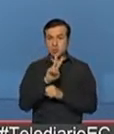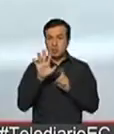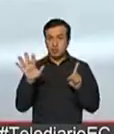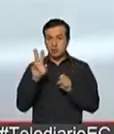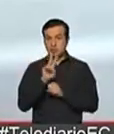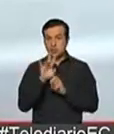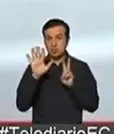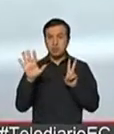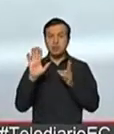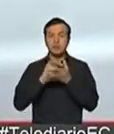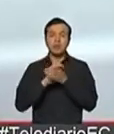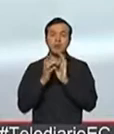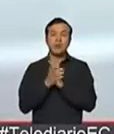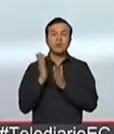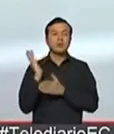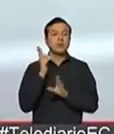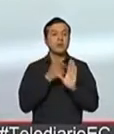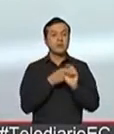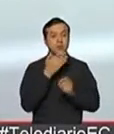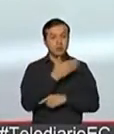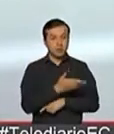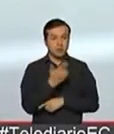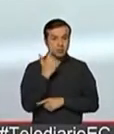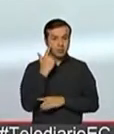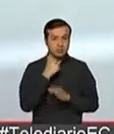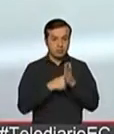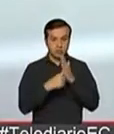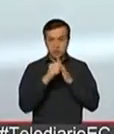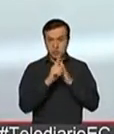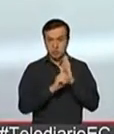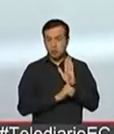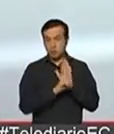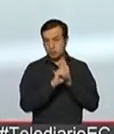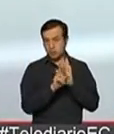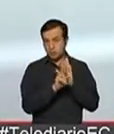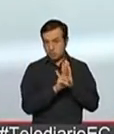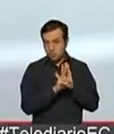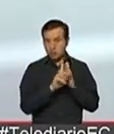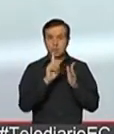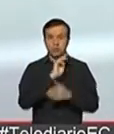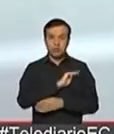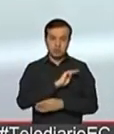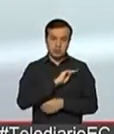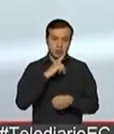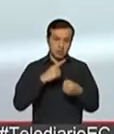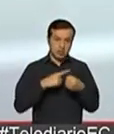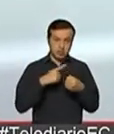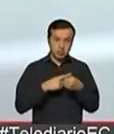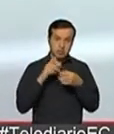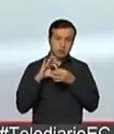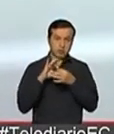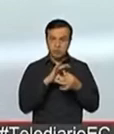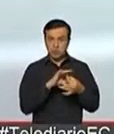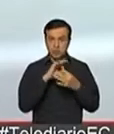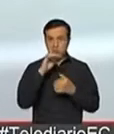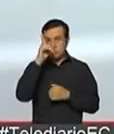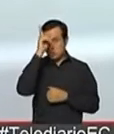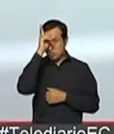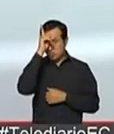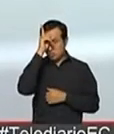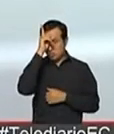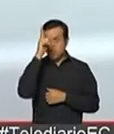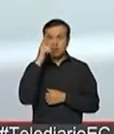En la organización se encuentra desarrollada por el Ministerio de Desarrollo Urbano y Vivienda, el municipio de Quito, la cooperación alemana